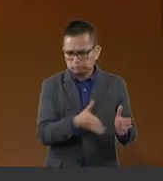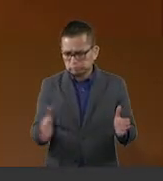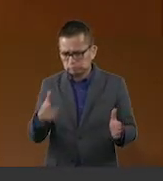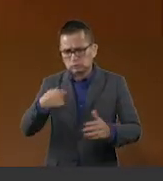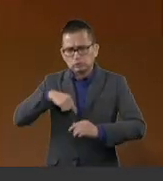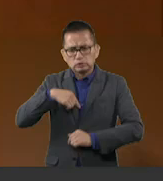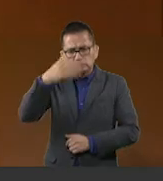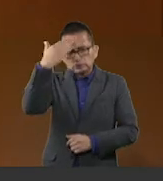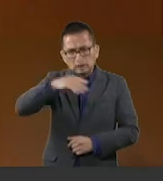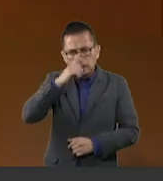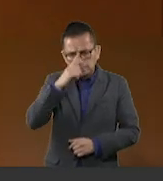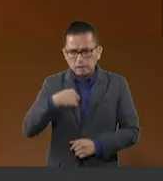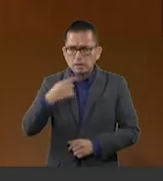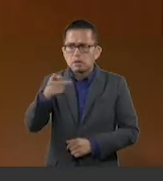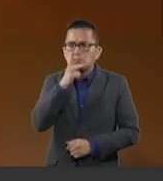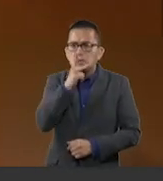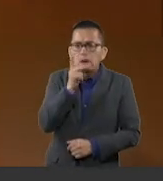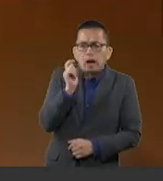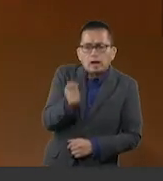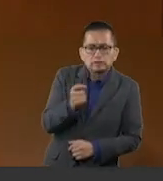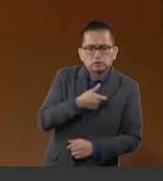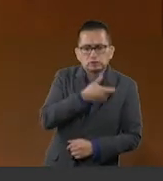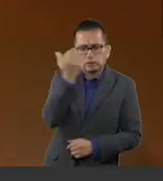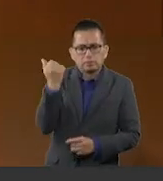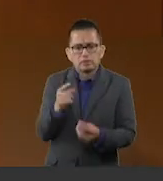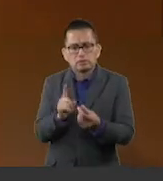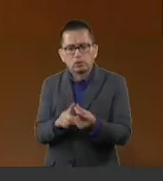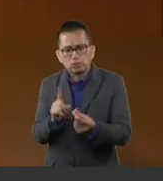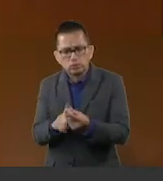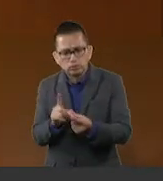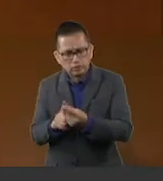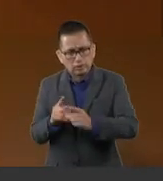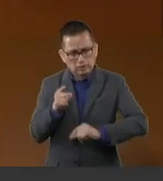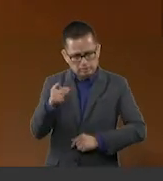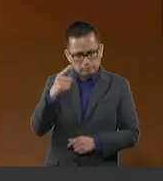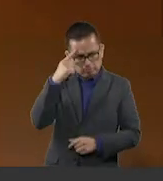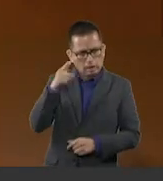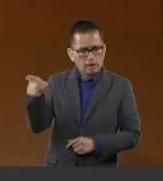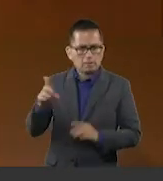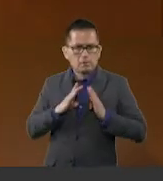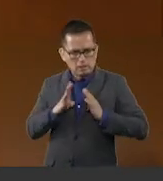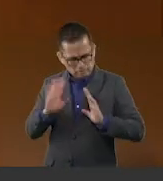pasaba con mi padre, dónde se encontraba después de la entrada del ejército.